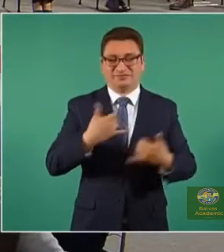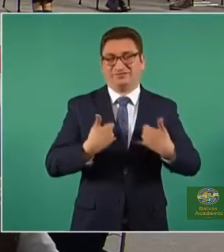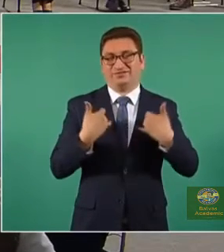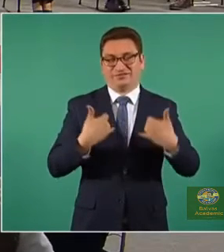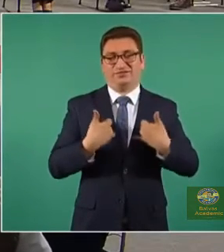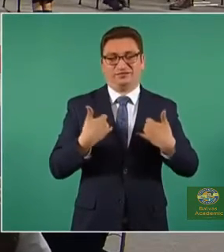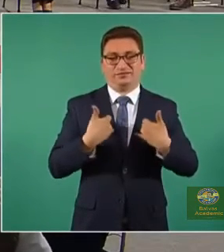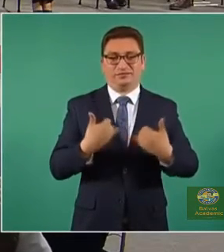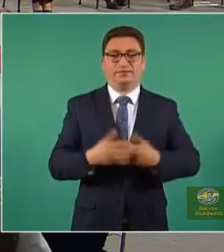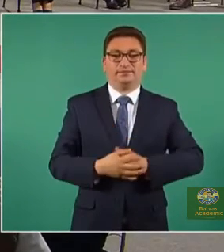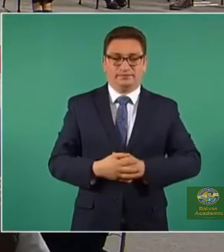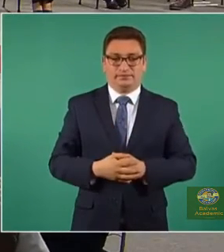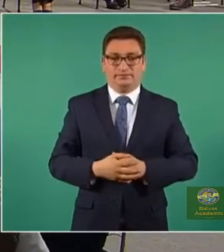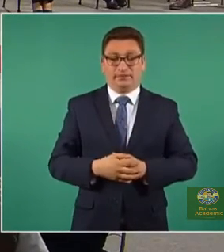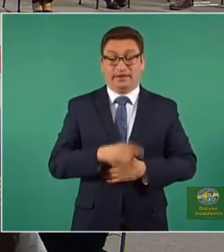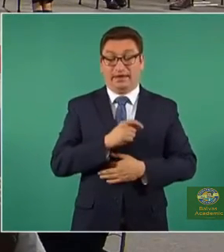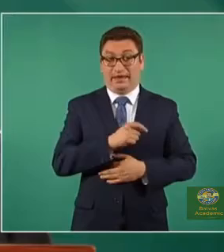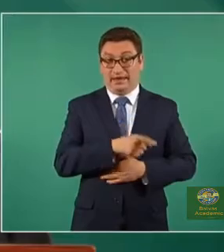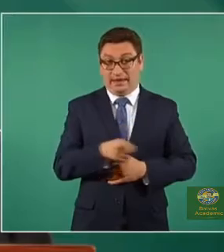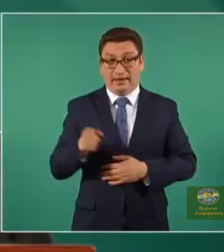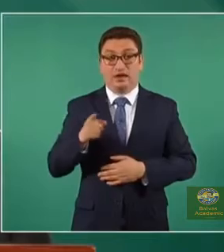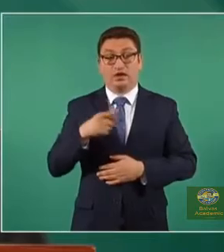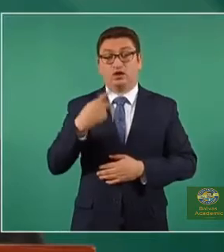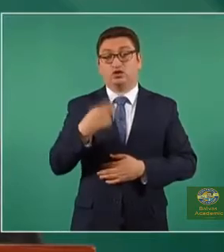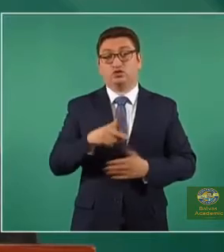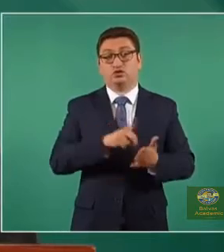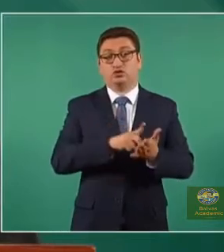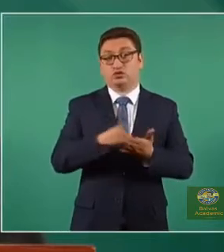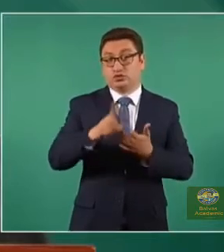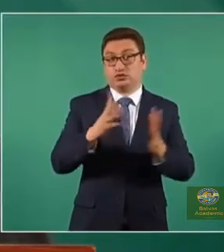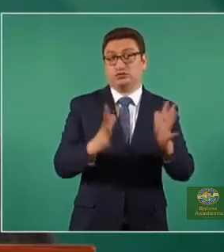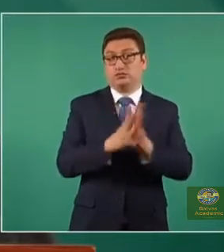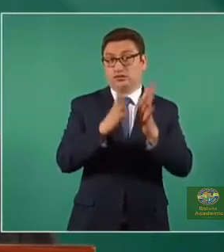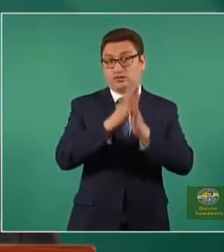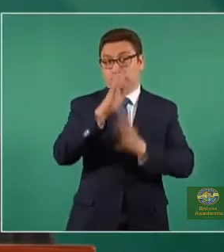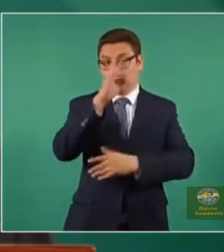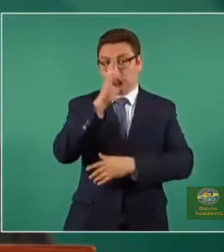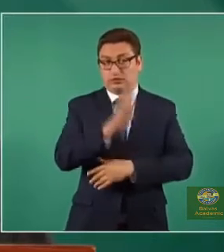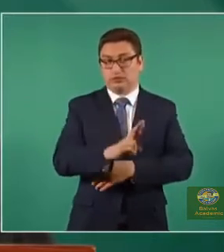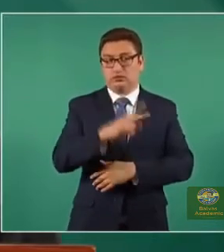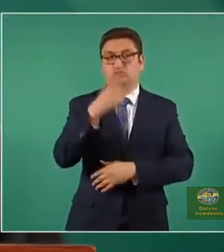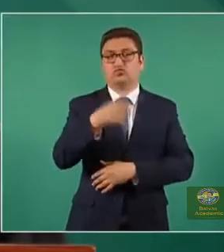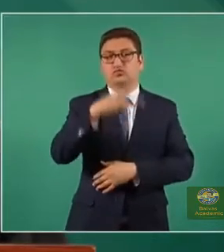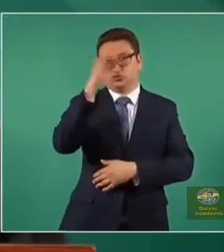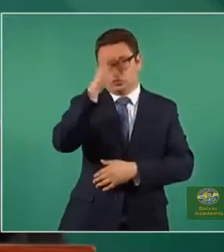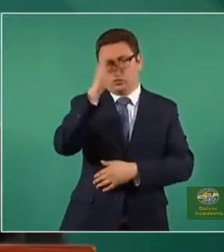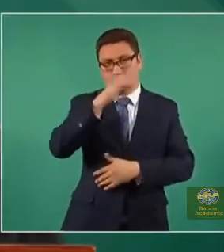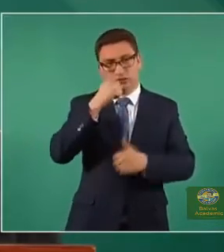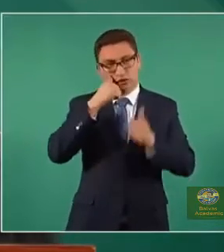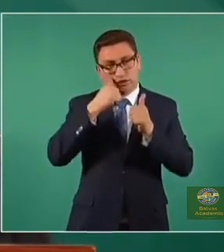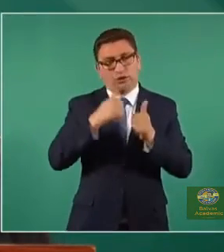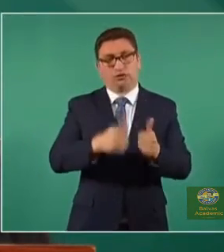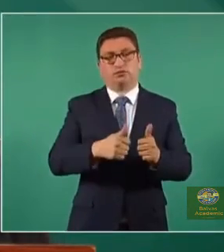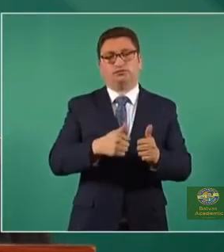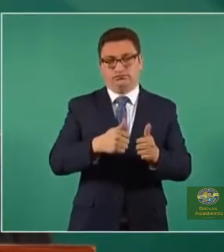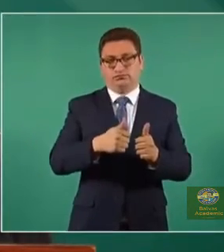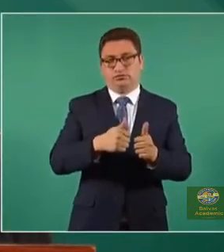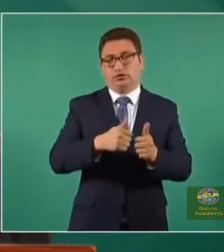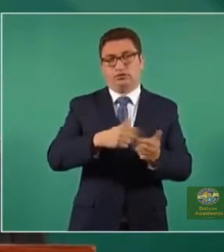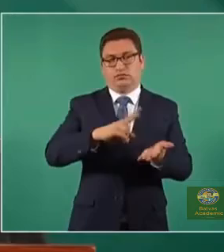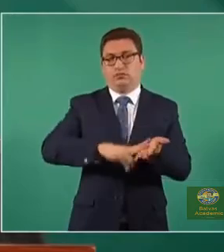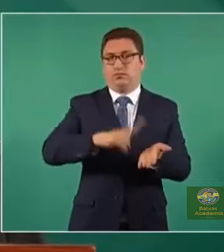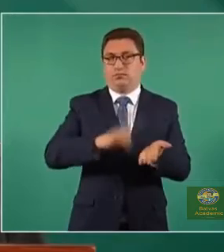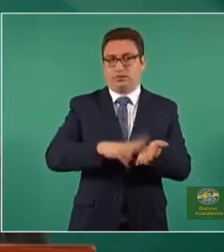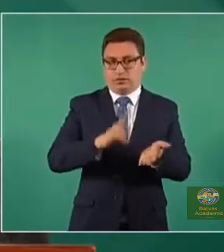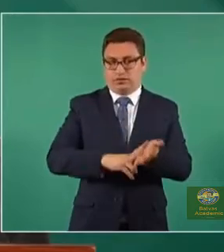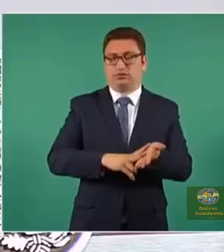adolescentes. Respetar su derecho a participar y a que su opinión sea escuchada y tenida en cuenta